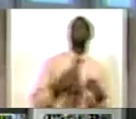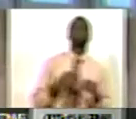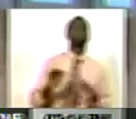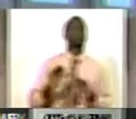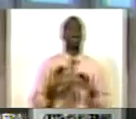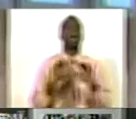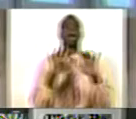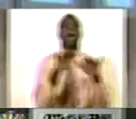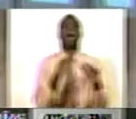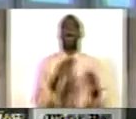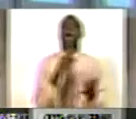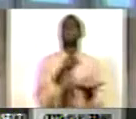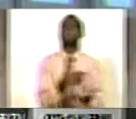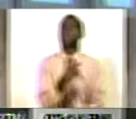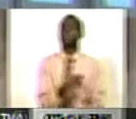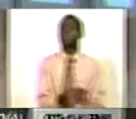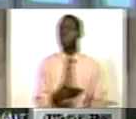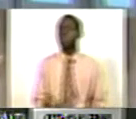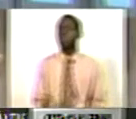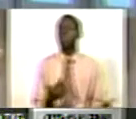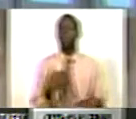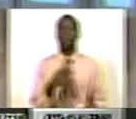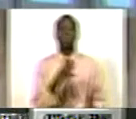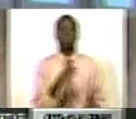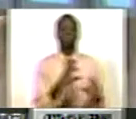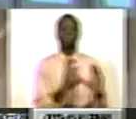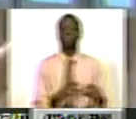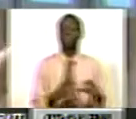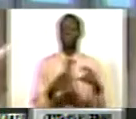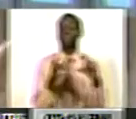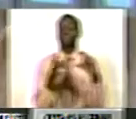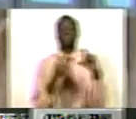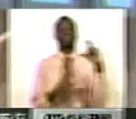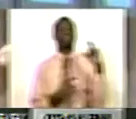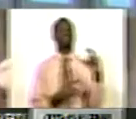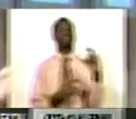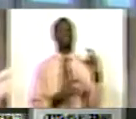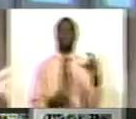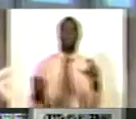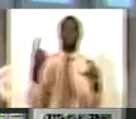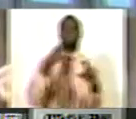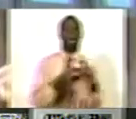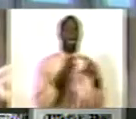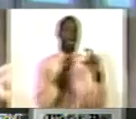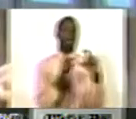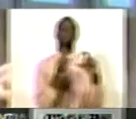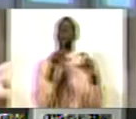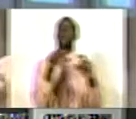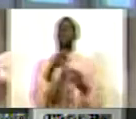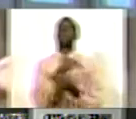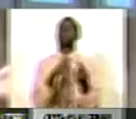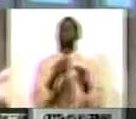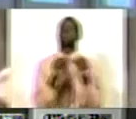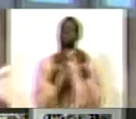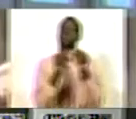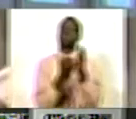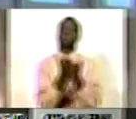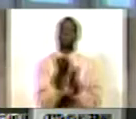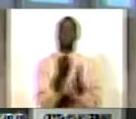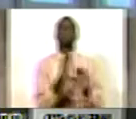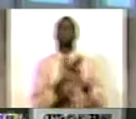en actividades como esta para decir, me saco mi carnet y además apuesto a la continuidad de esta revolución que ha